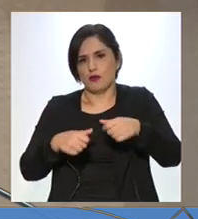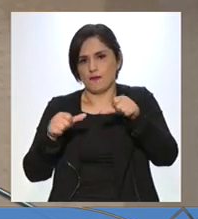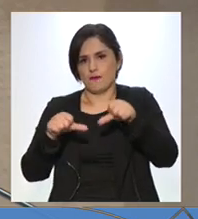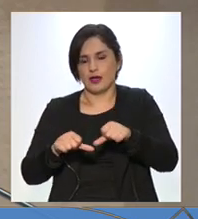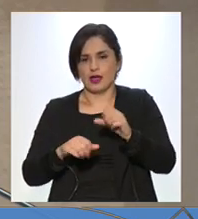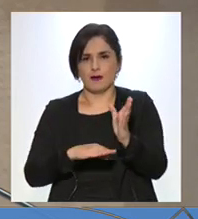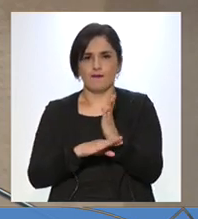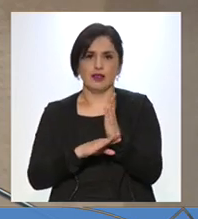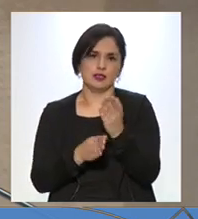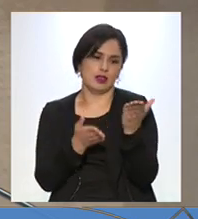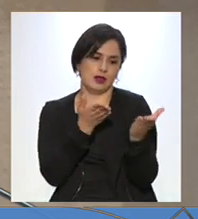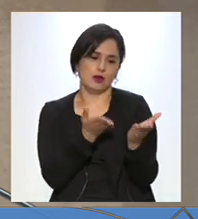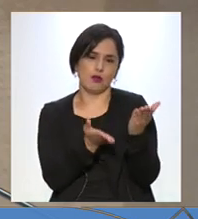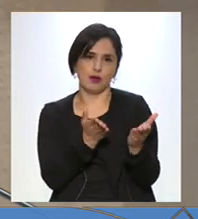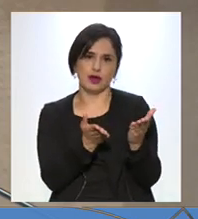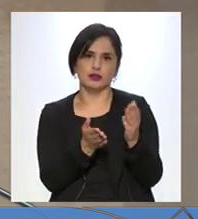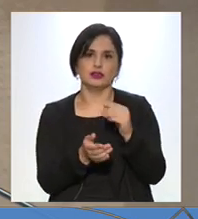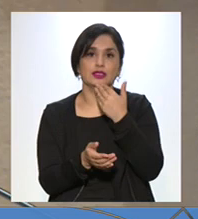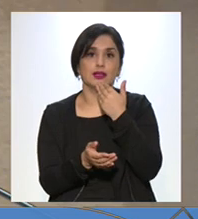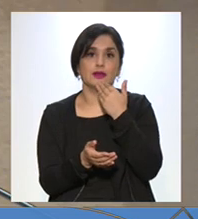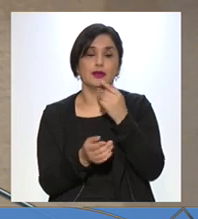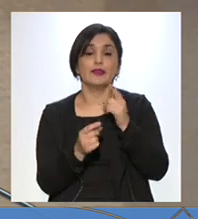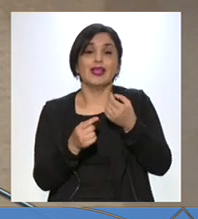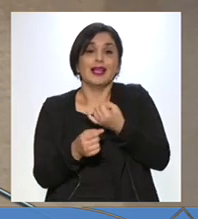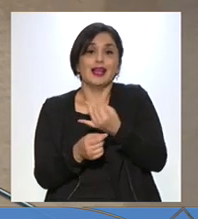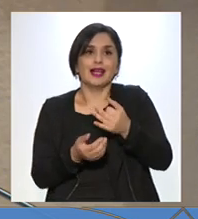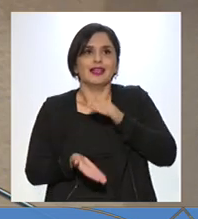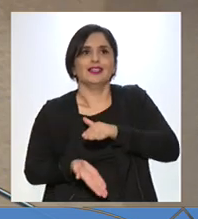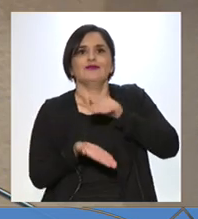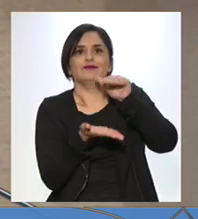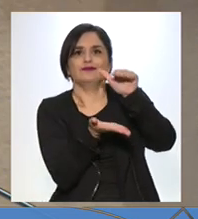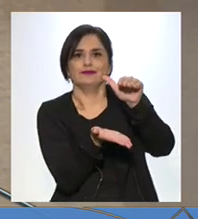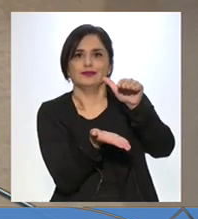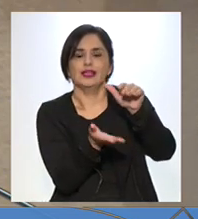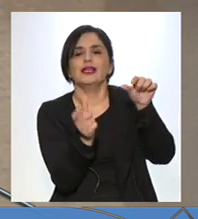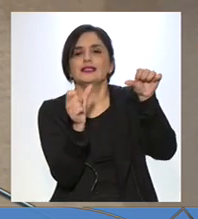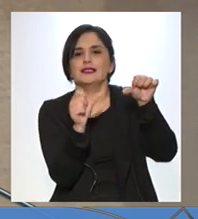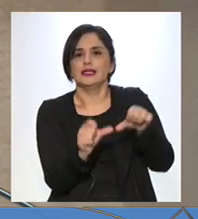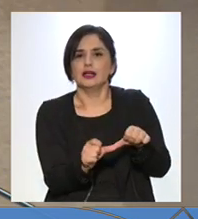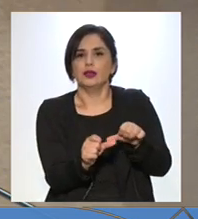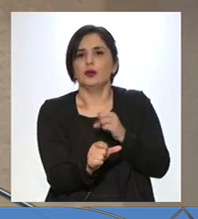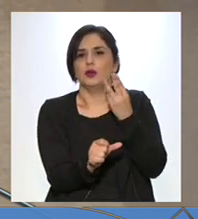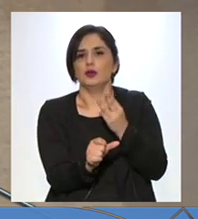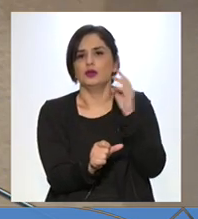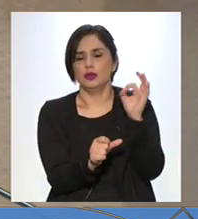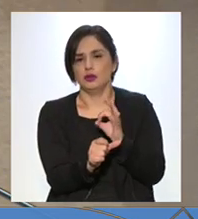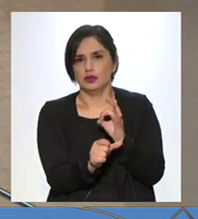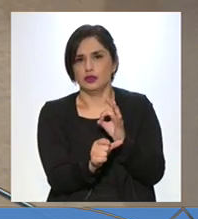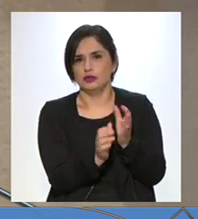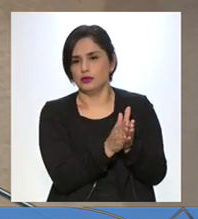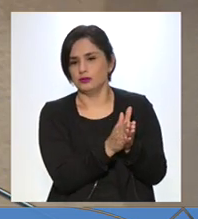comparación. A su vez, el volumen de las exportaciones se redujo algo más de 3% en ese periodo.